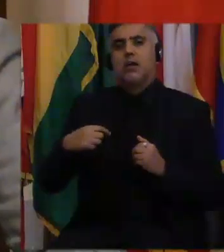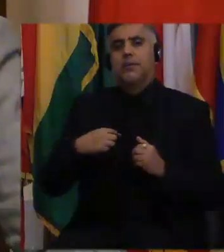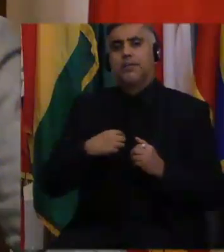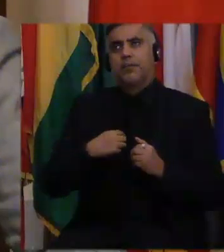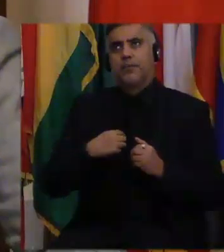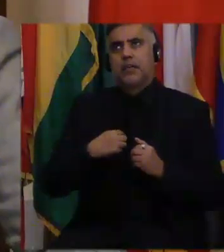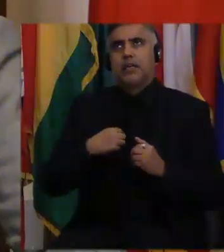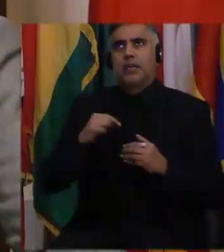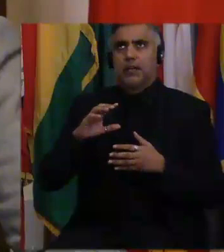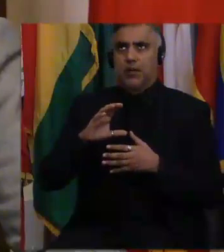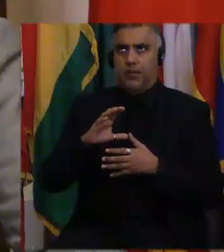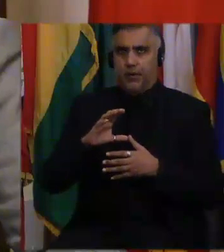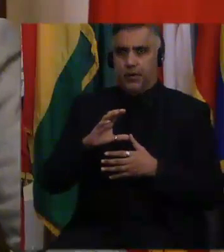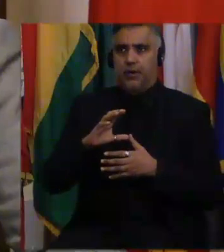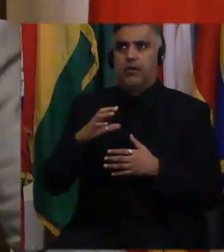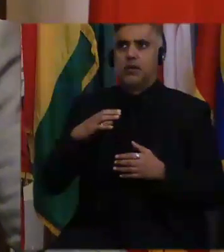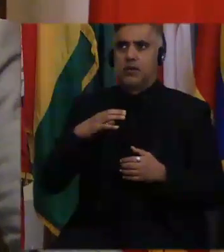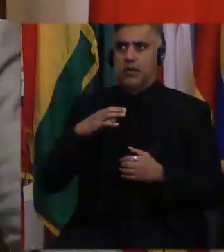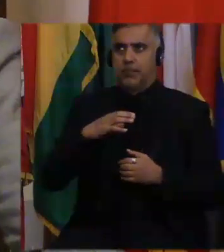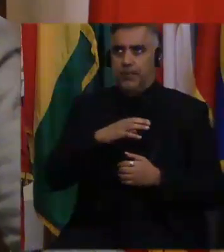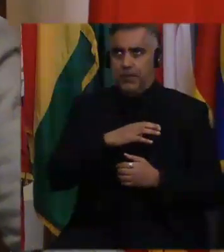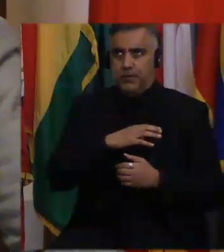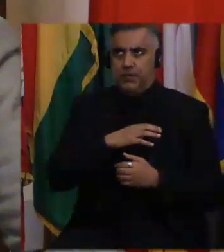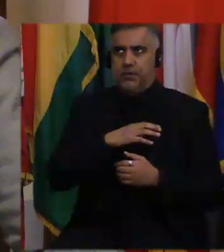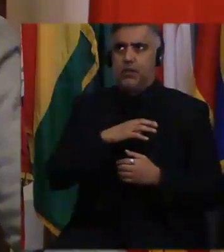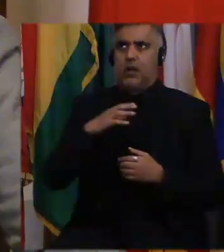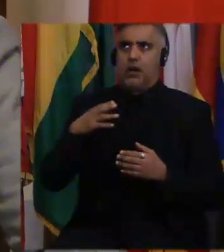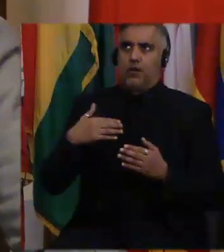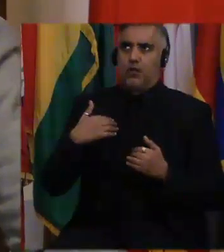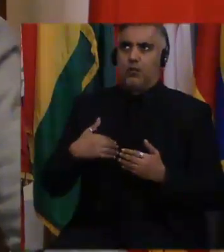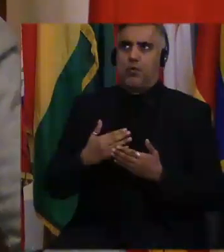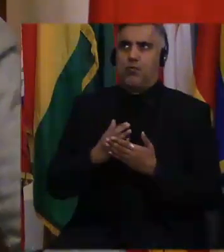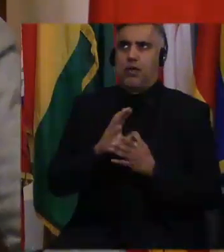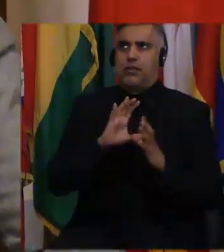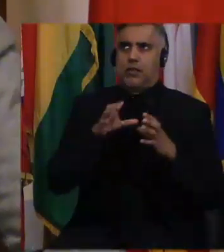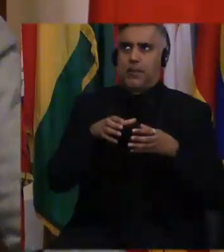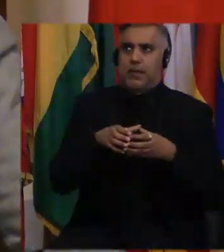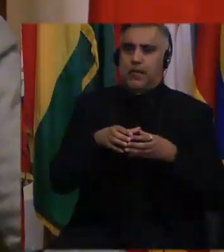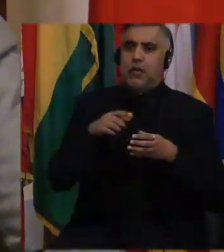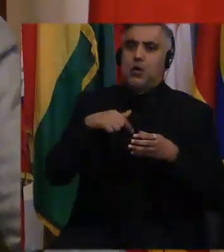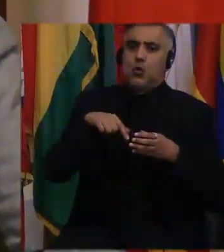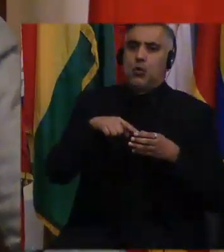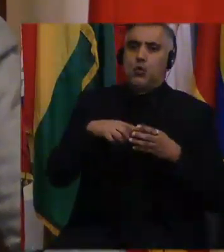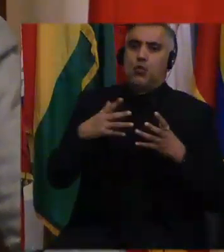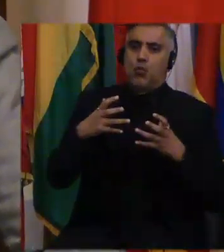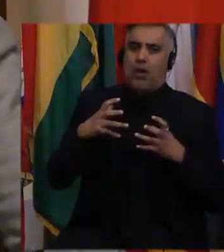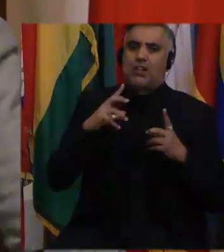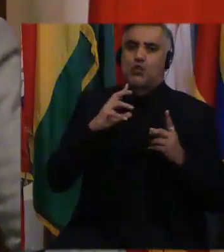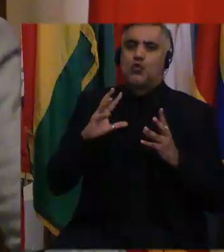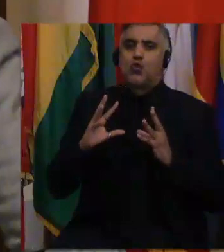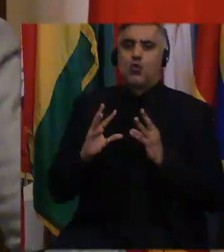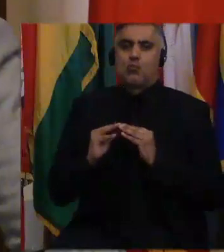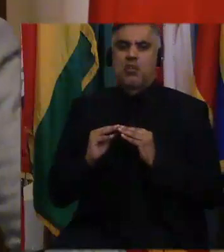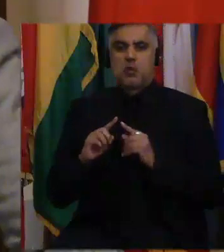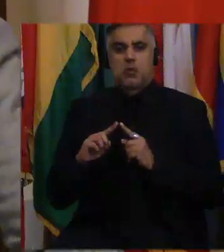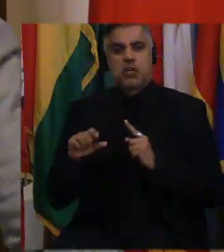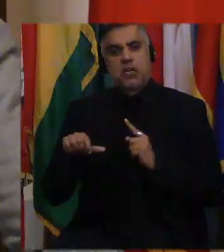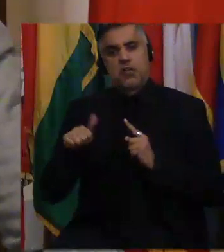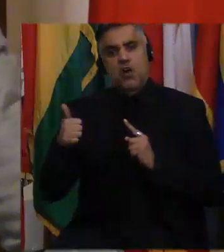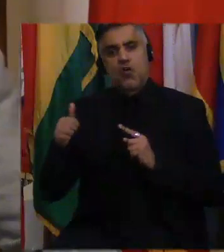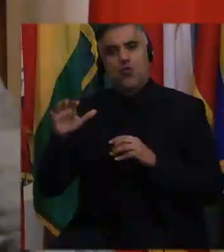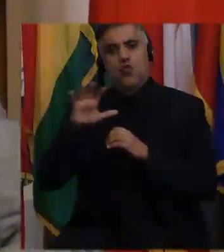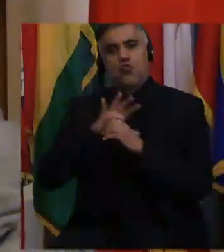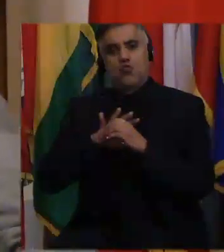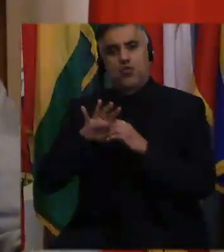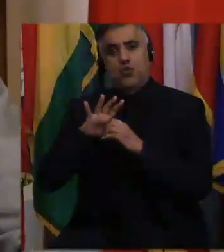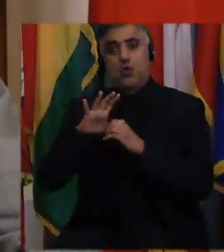Humanos tenía mucha expectativa de involucrarse cada vez más con los demás mecanismos regionales,